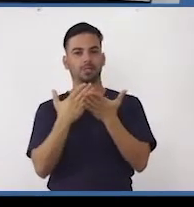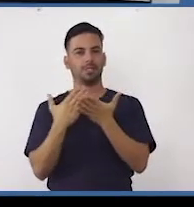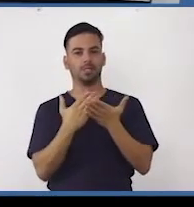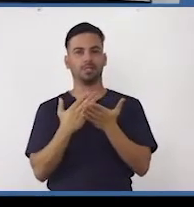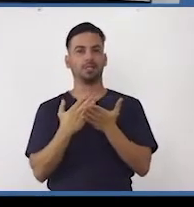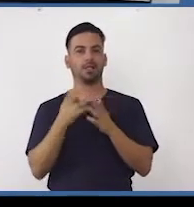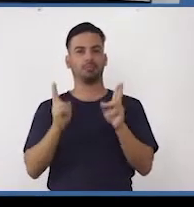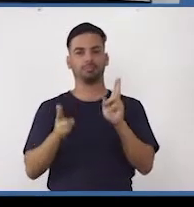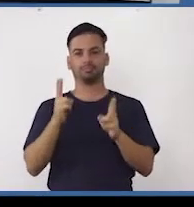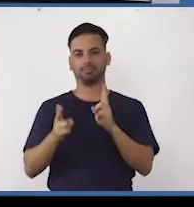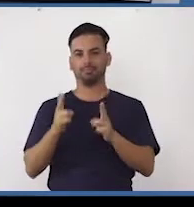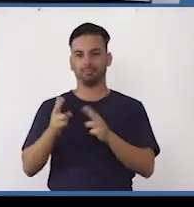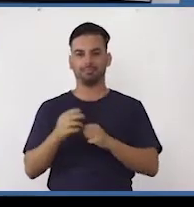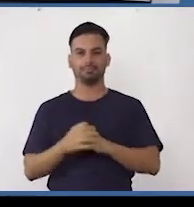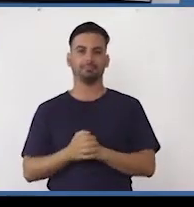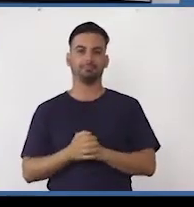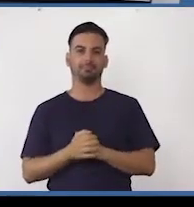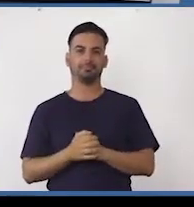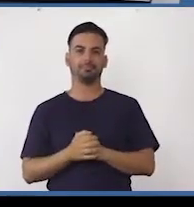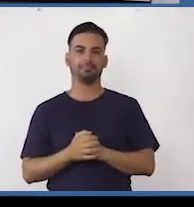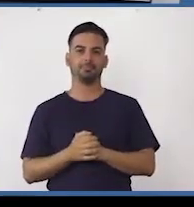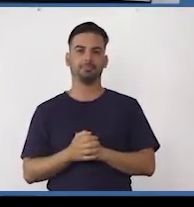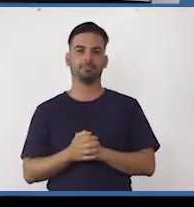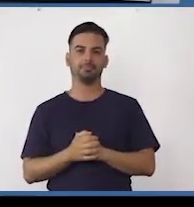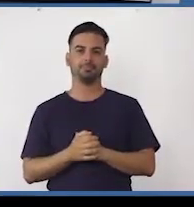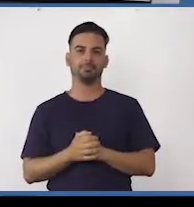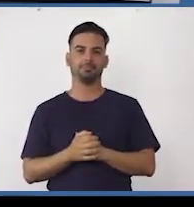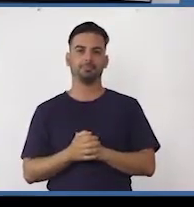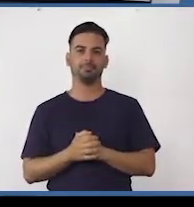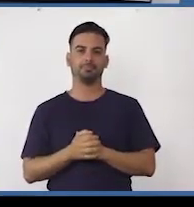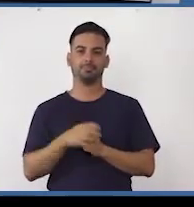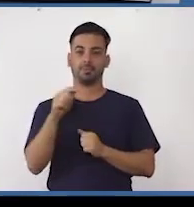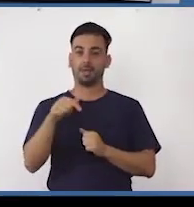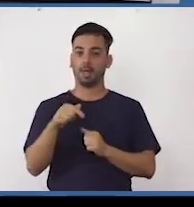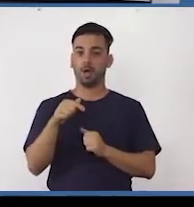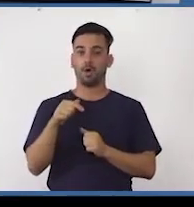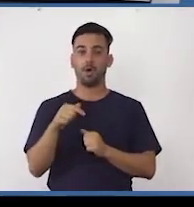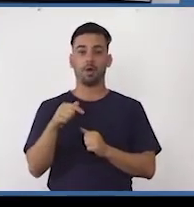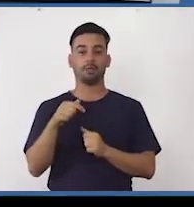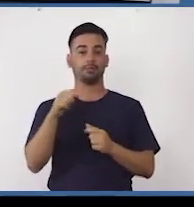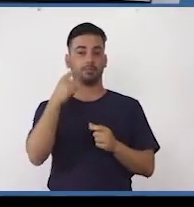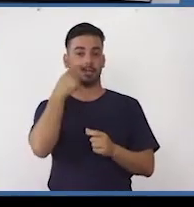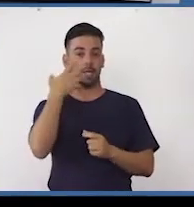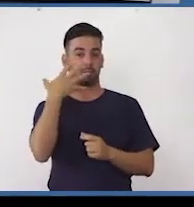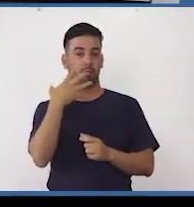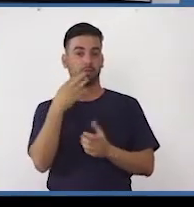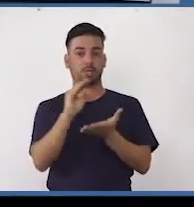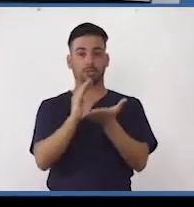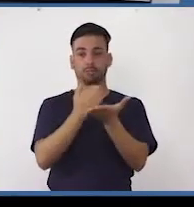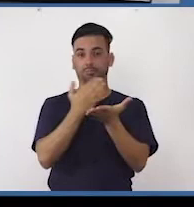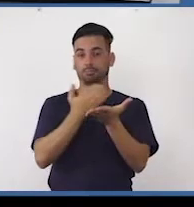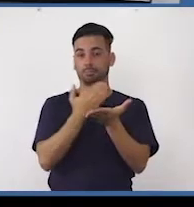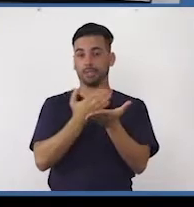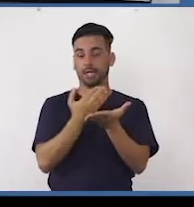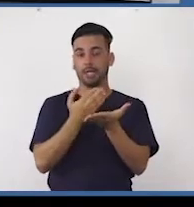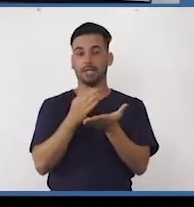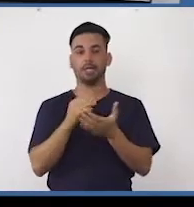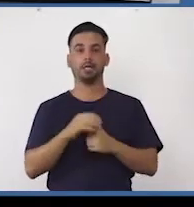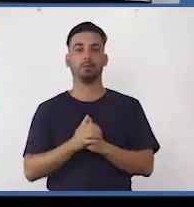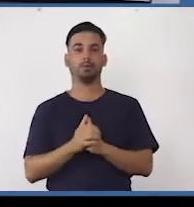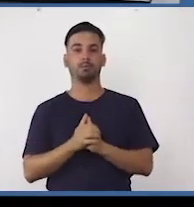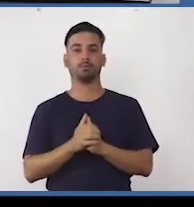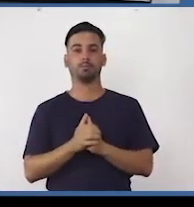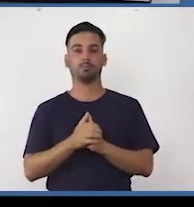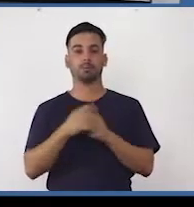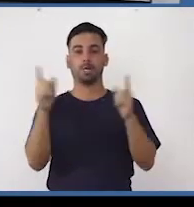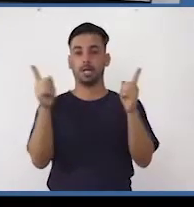lógica para trabajar en este sistema. Orientaremos sobre trabajar con el libro de texto, como ya les expliqué, determinar algoritmos de trabajo,